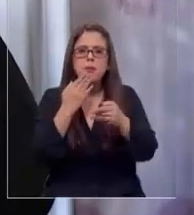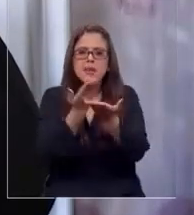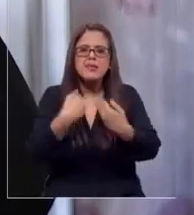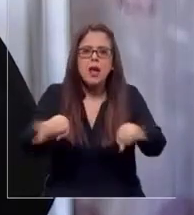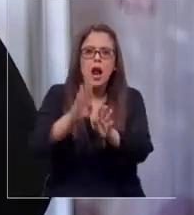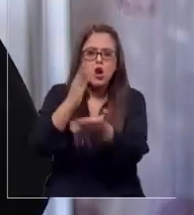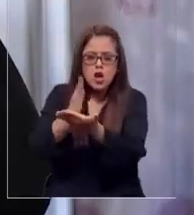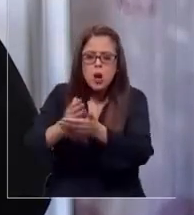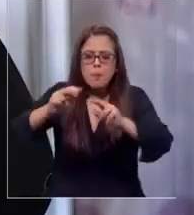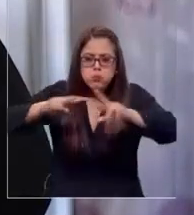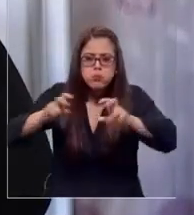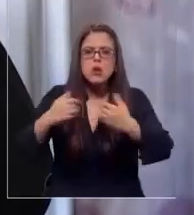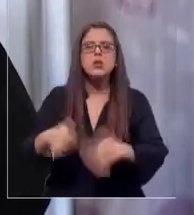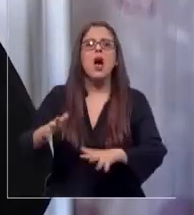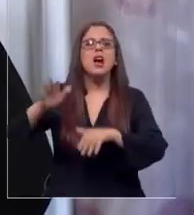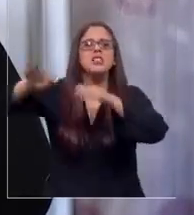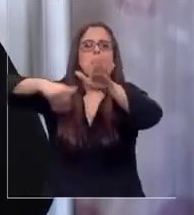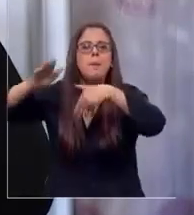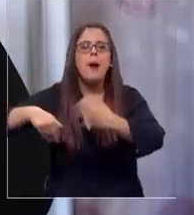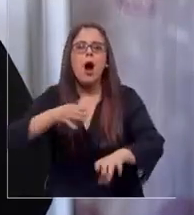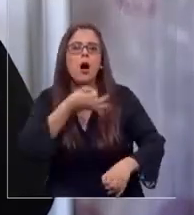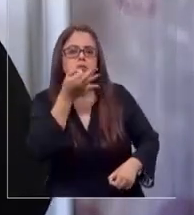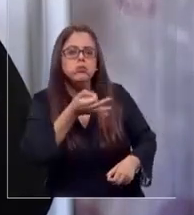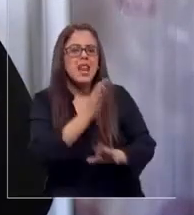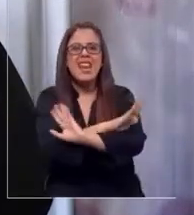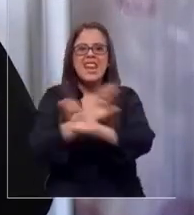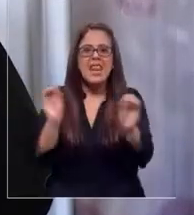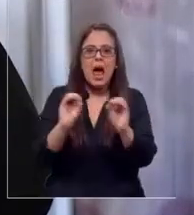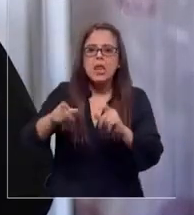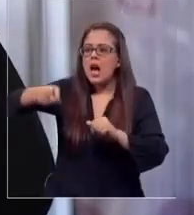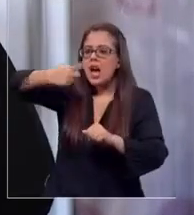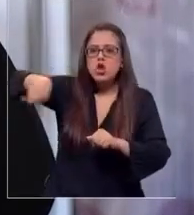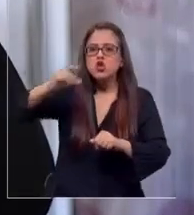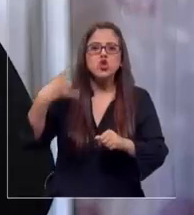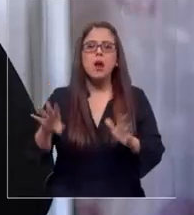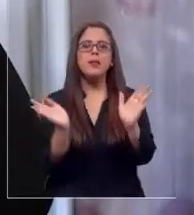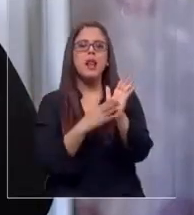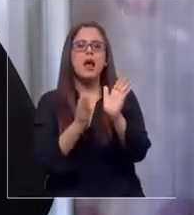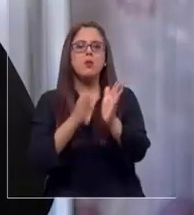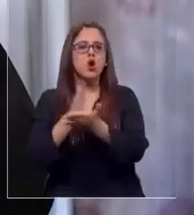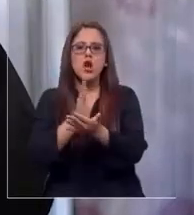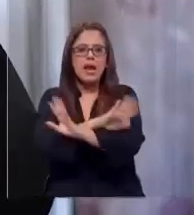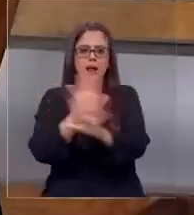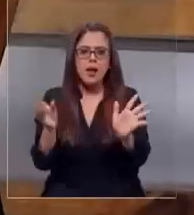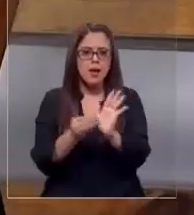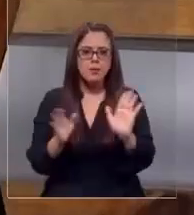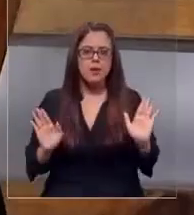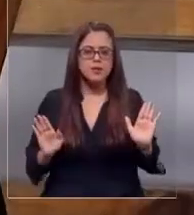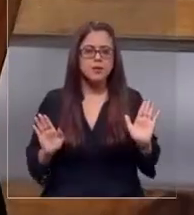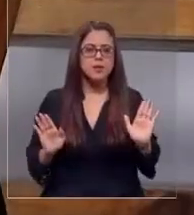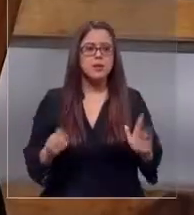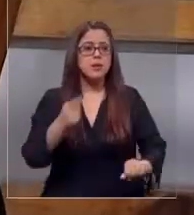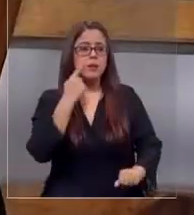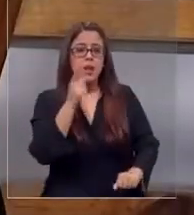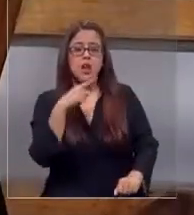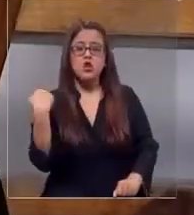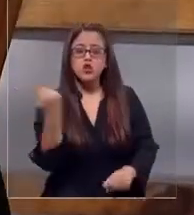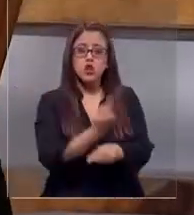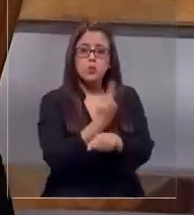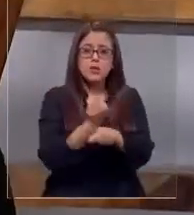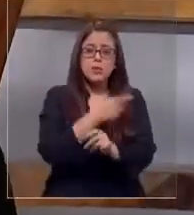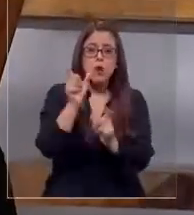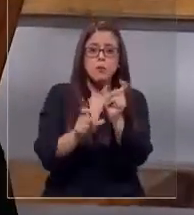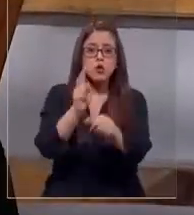investigar, nunca llamaron a declarar, nada. O sea, ellos se basaron a las pruebas que dio el colegio y nada más. ¿Sabes lo que pasa? Es que nosotros conversamos